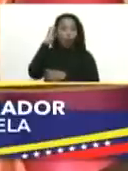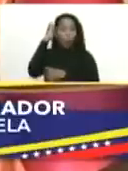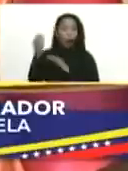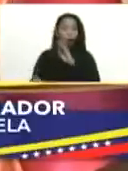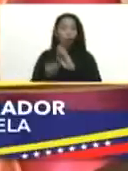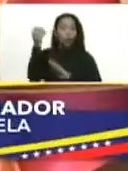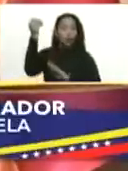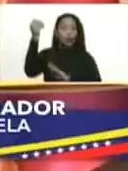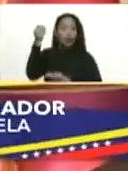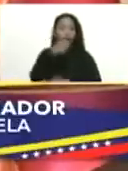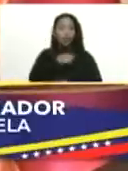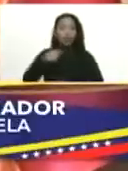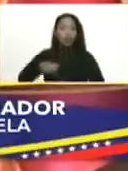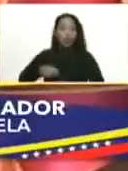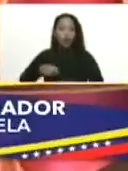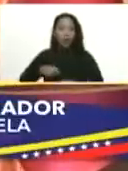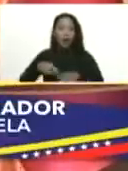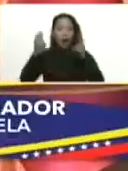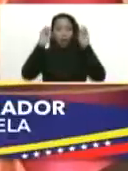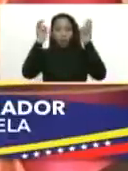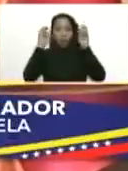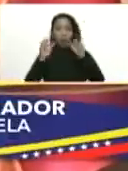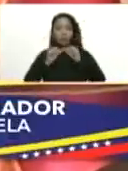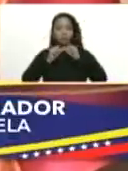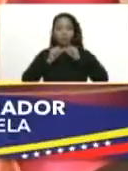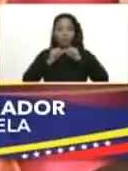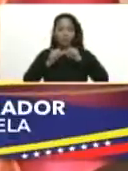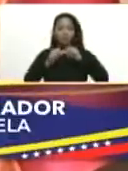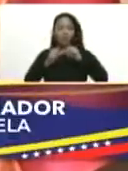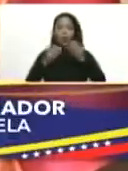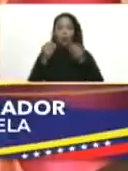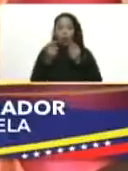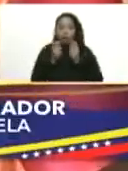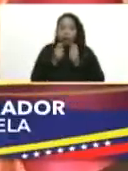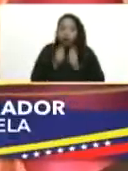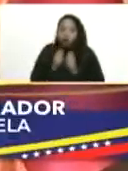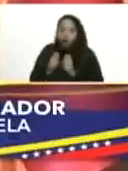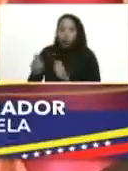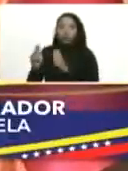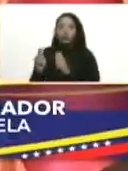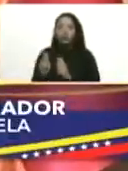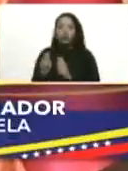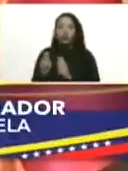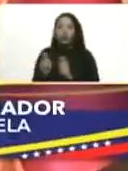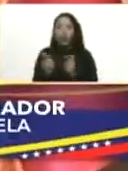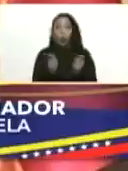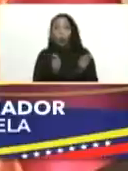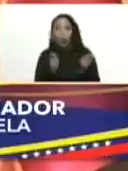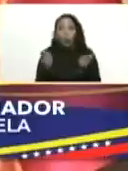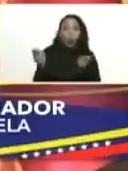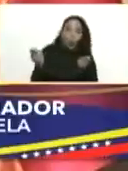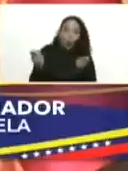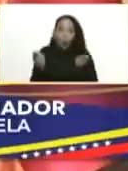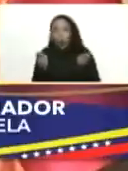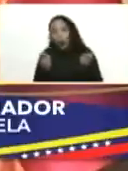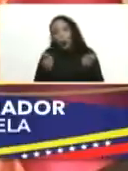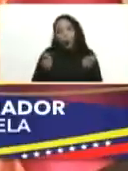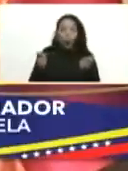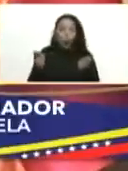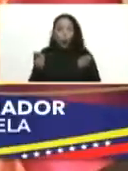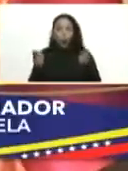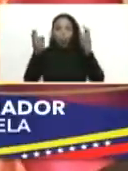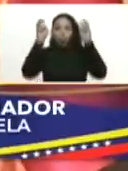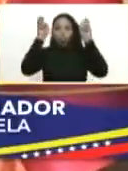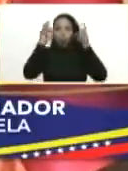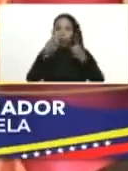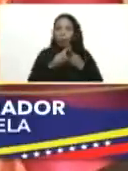China, las provocaciones permanentes para tratar de manipular los